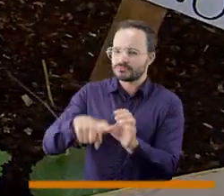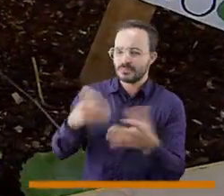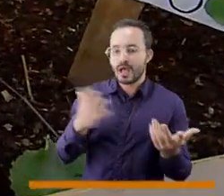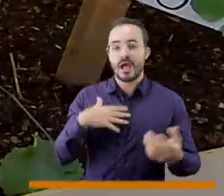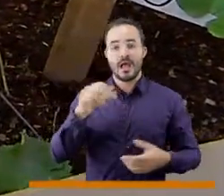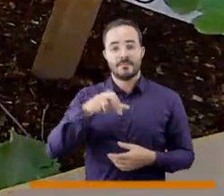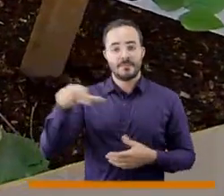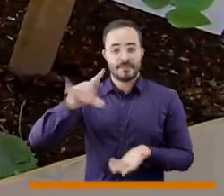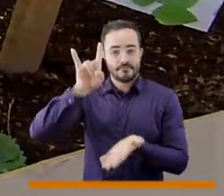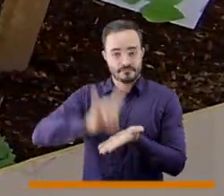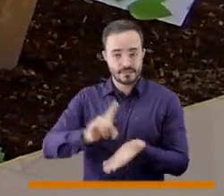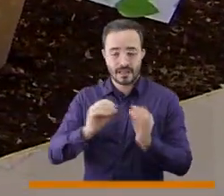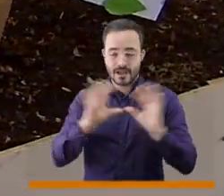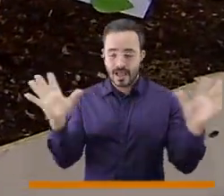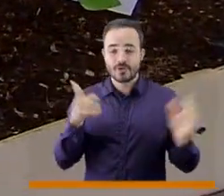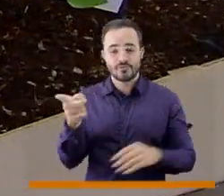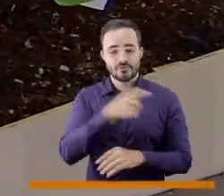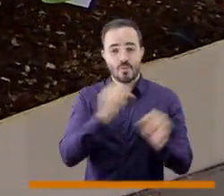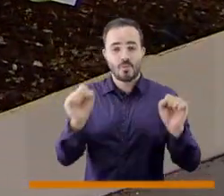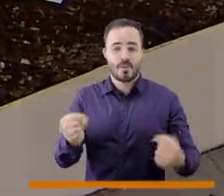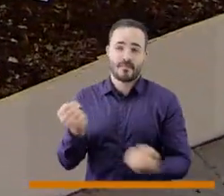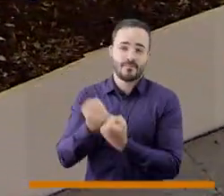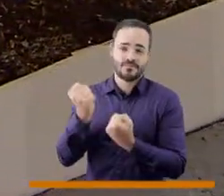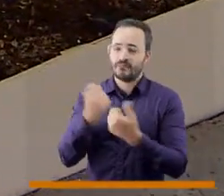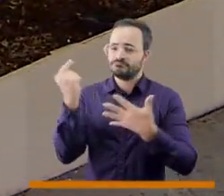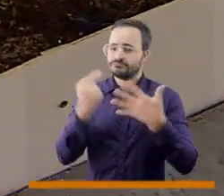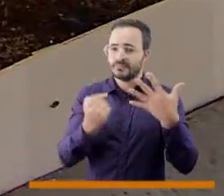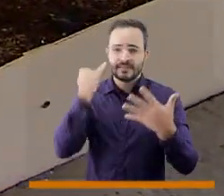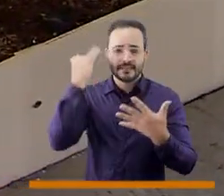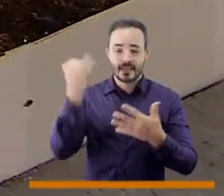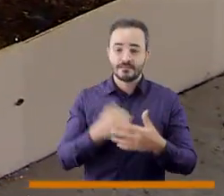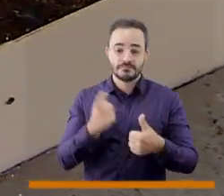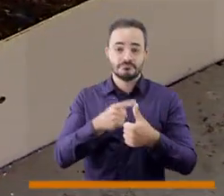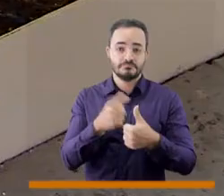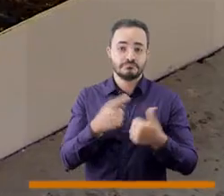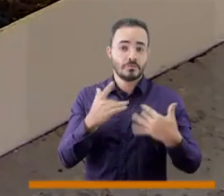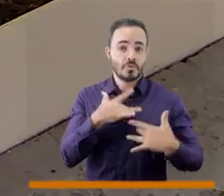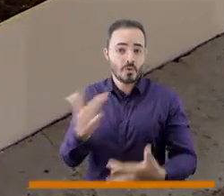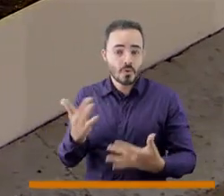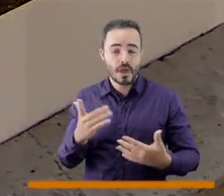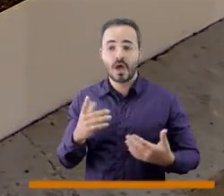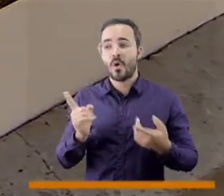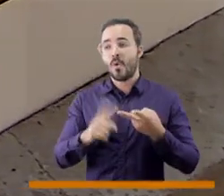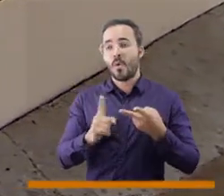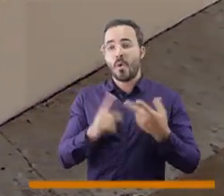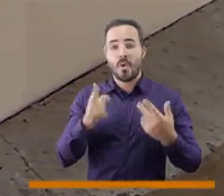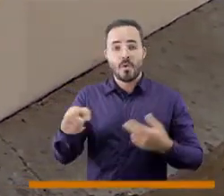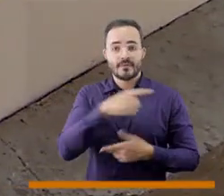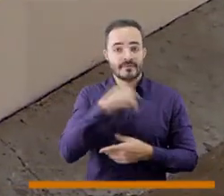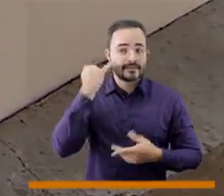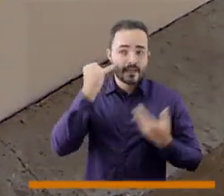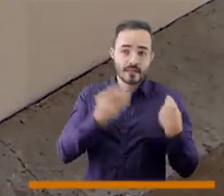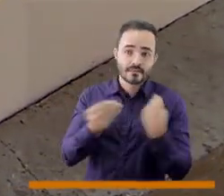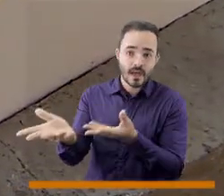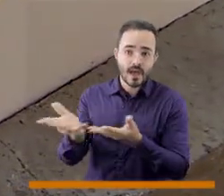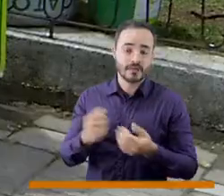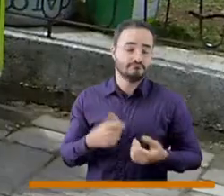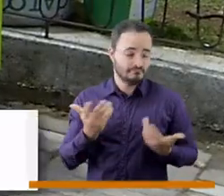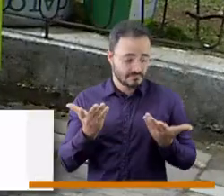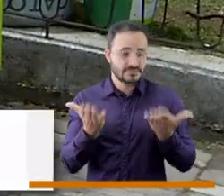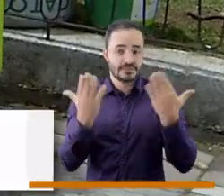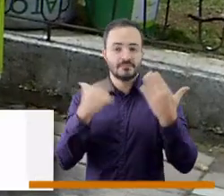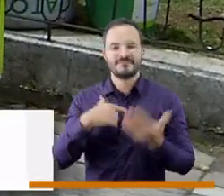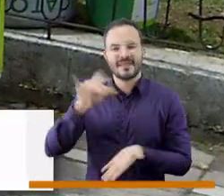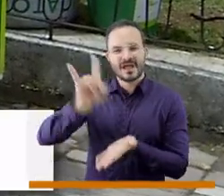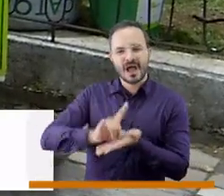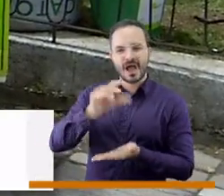proyecto? Descarga la aplicación, ahí vas a ver la manera de aportar al proyecto. Son unas donaciones, unas bonificaciones que puedes hacer como aportes